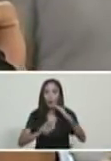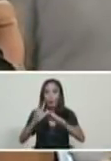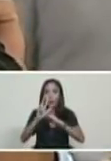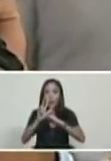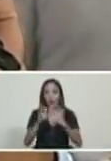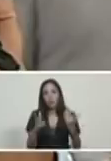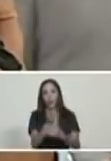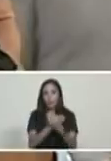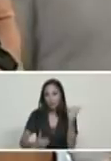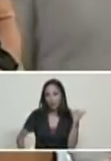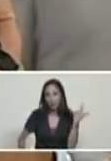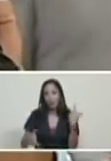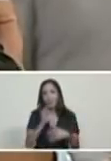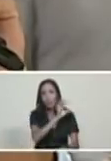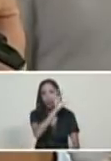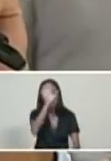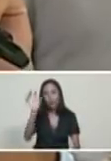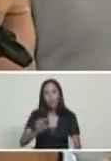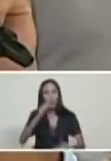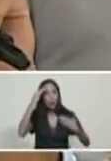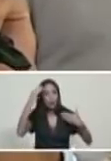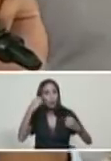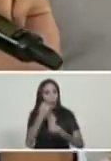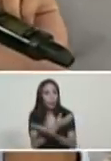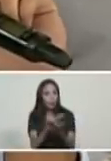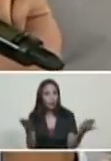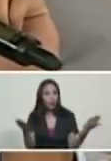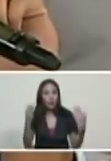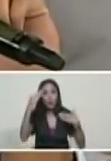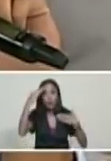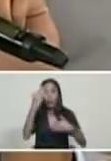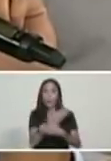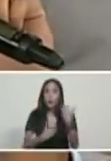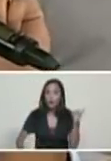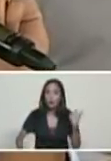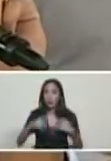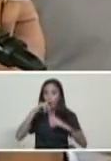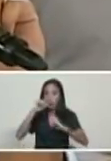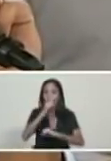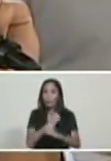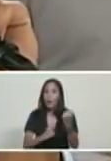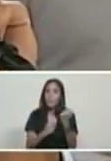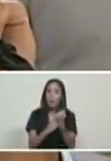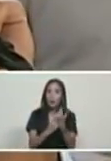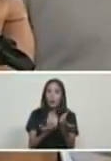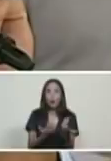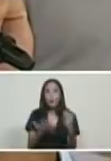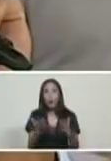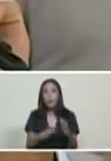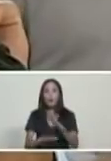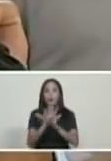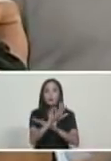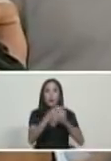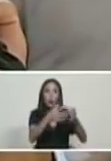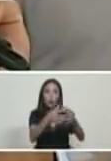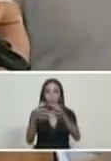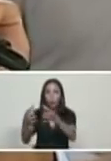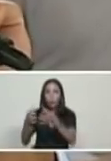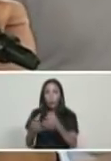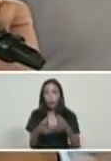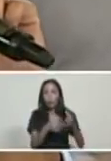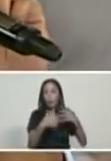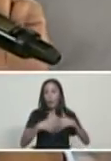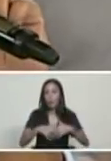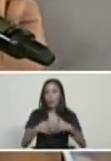que le mandan saludos a usted, al pueblo venezolano y todo el apoyo, de reunirnos con más de cinco organizaciones comerciales